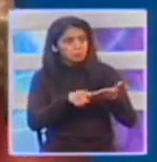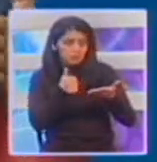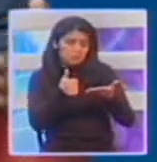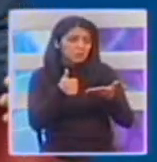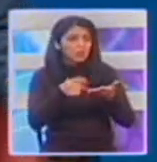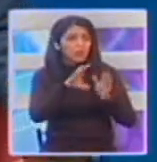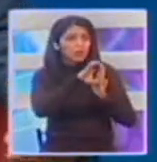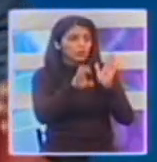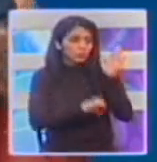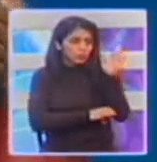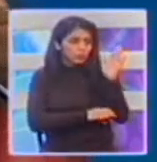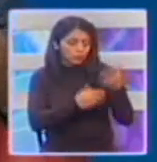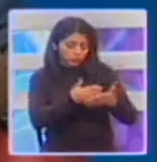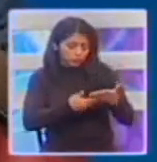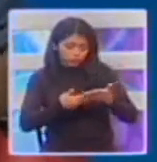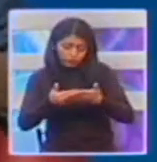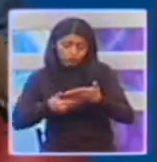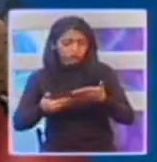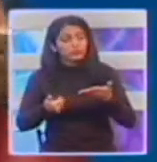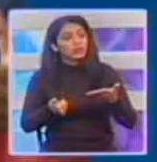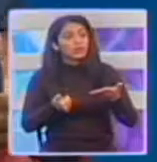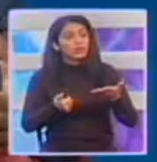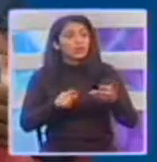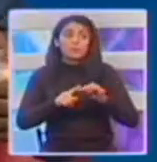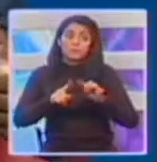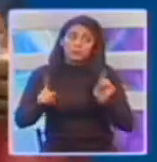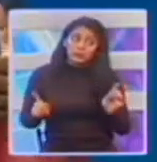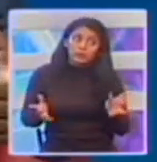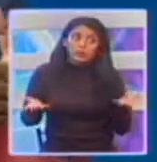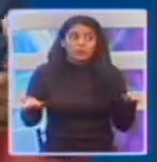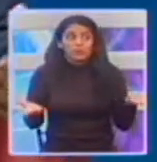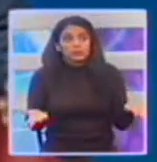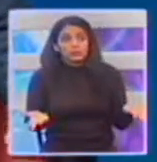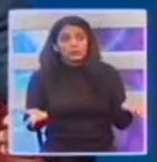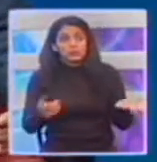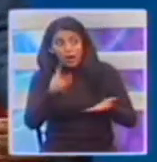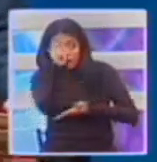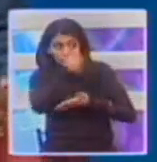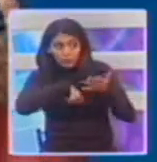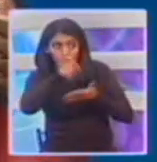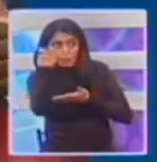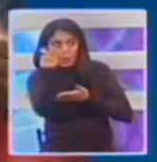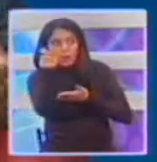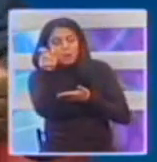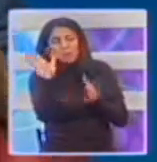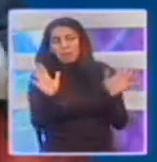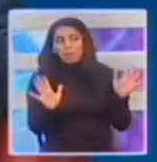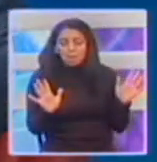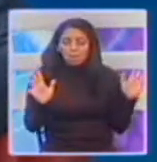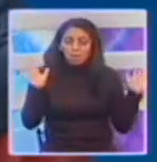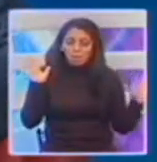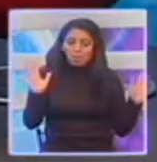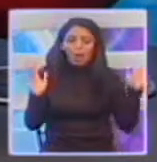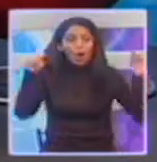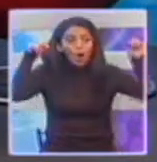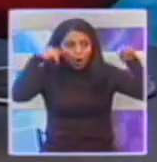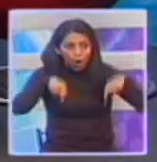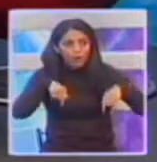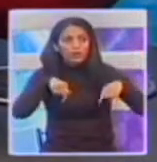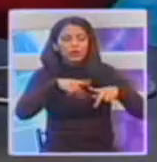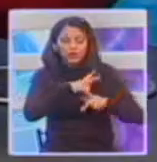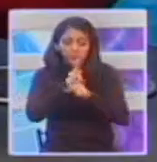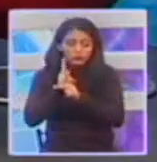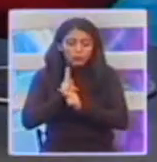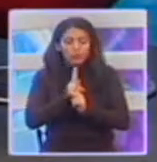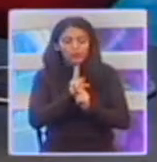pero eso no significa que las pruebas que él ha presentado sean válidas o no en el momento es lo que la comisión tiene que decir el día de hoy y